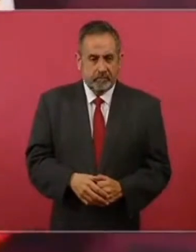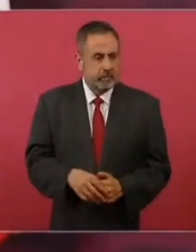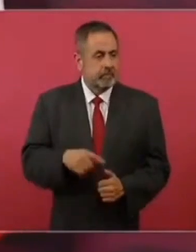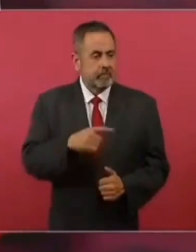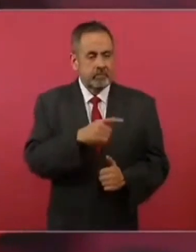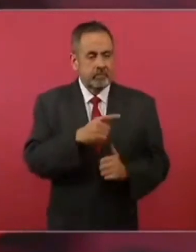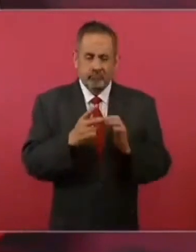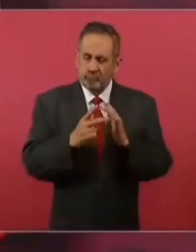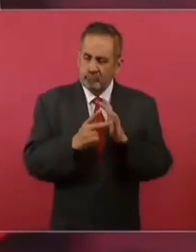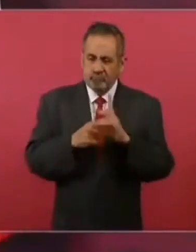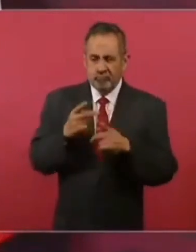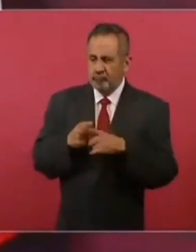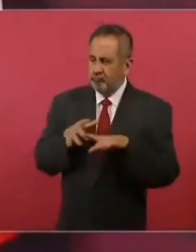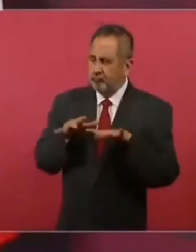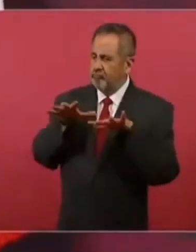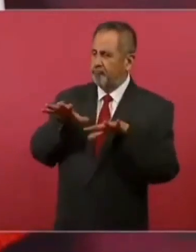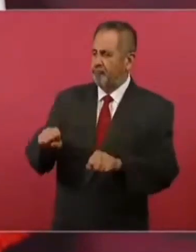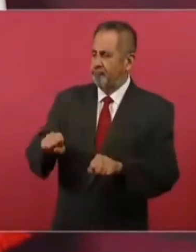reconquistar el gobierno